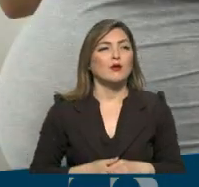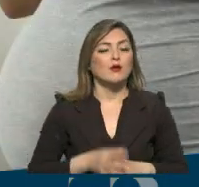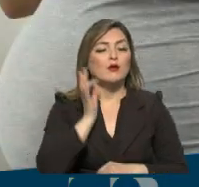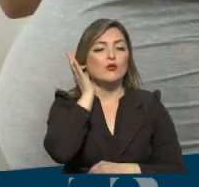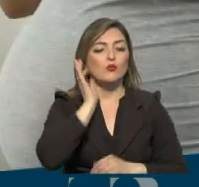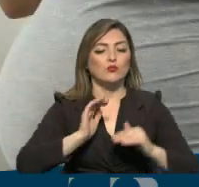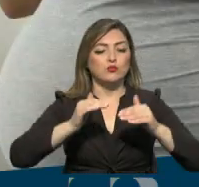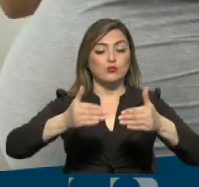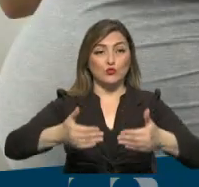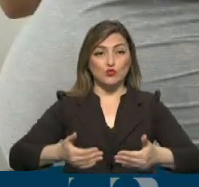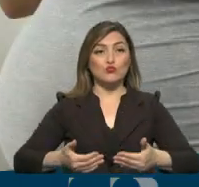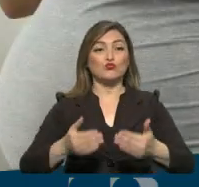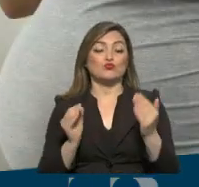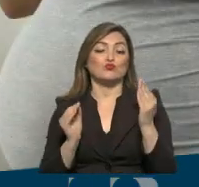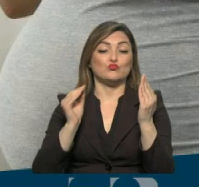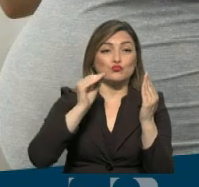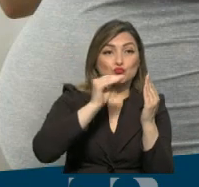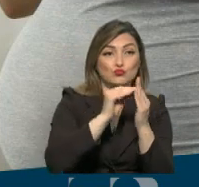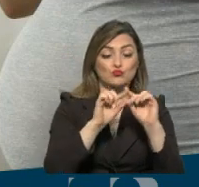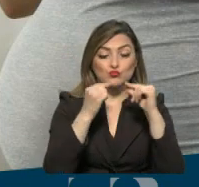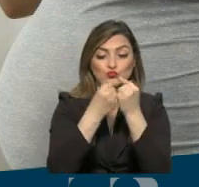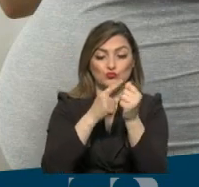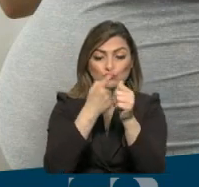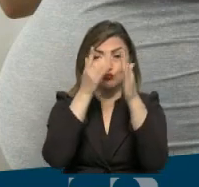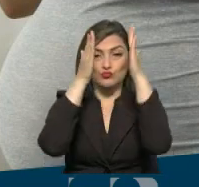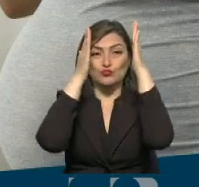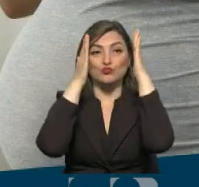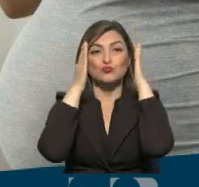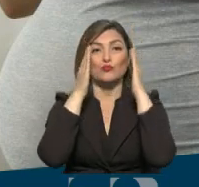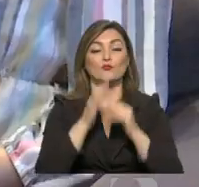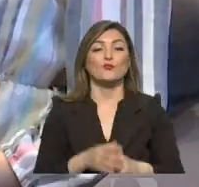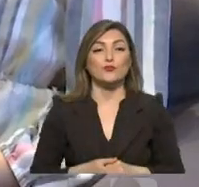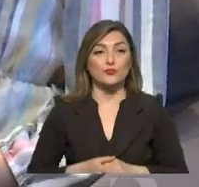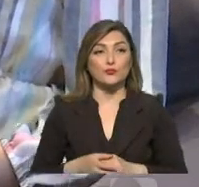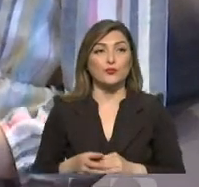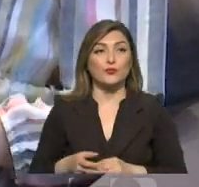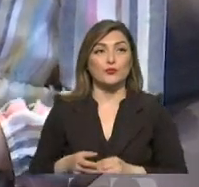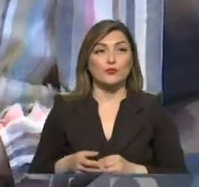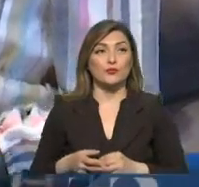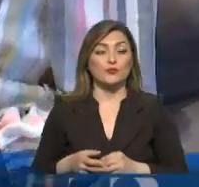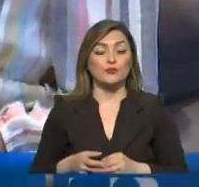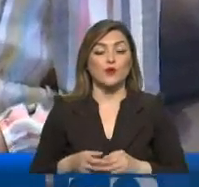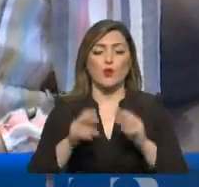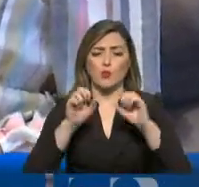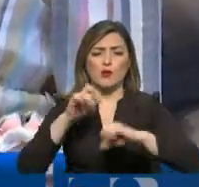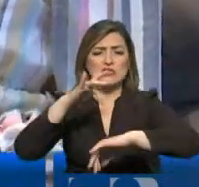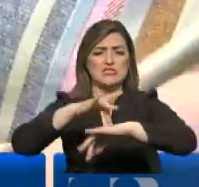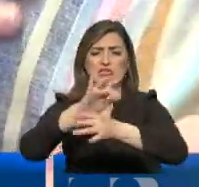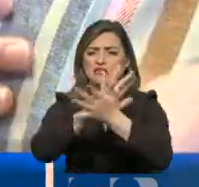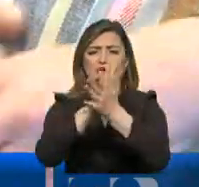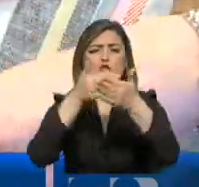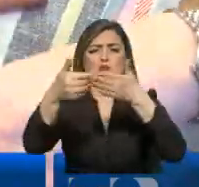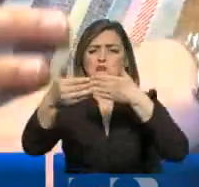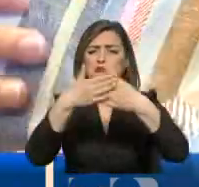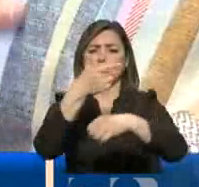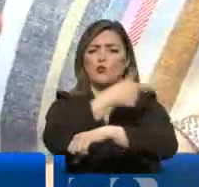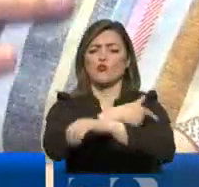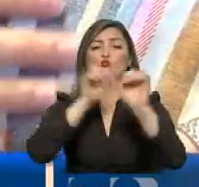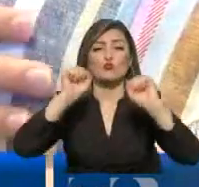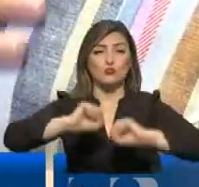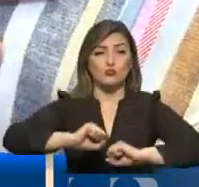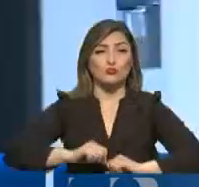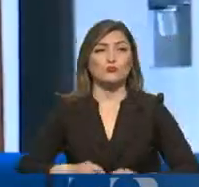mujeres embarazadas ya forman parte de los grupos prioritarios, por lo que señaló que pueden asistir sin cita a los puntos de vacunación. vacunación que